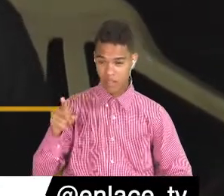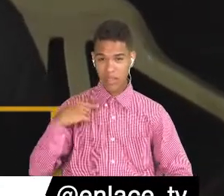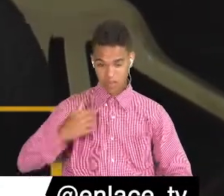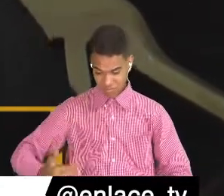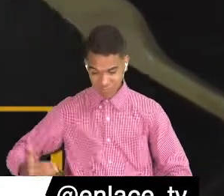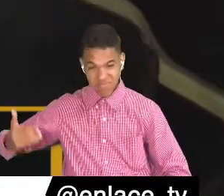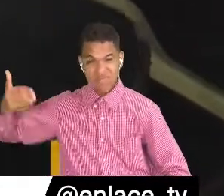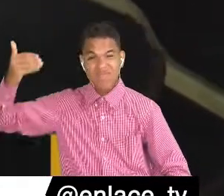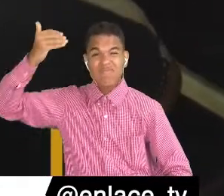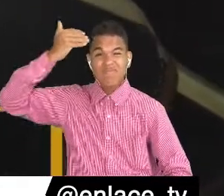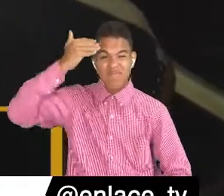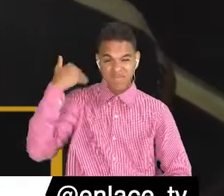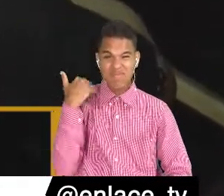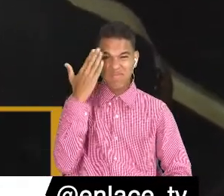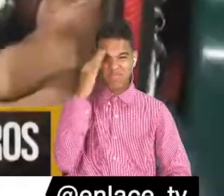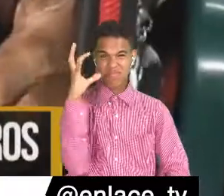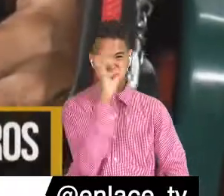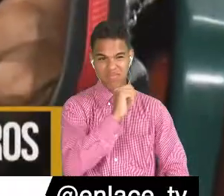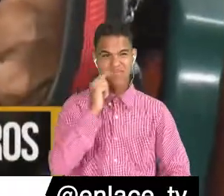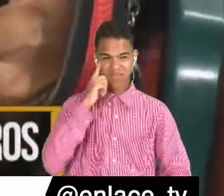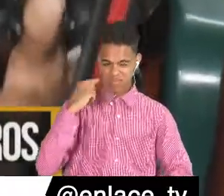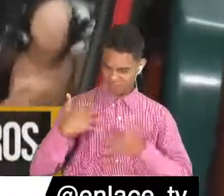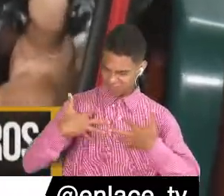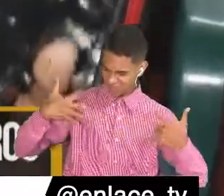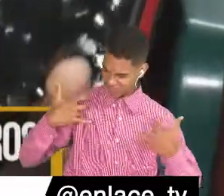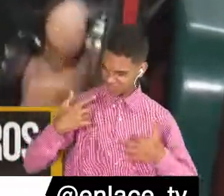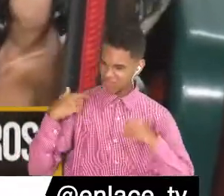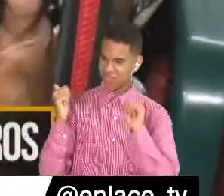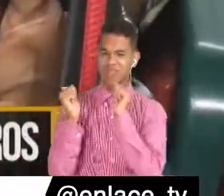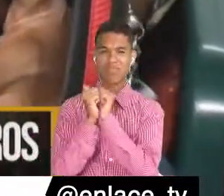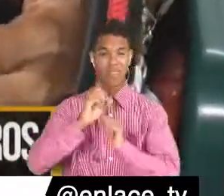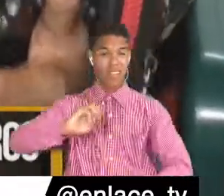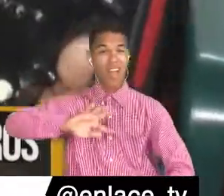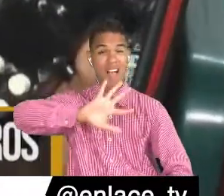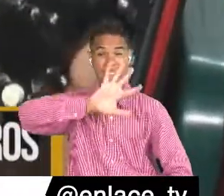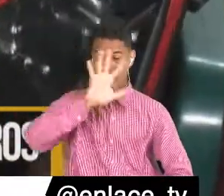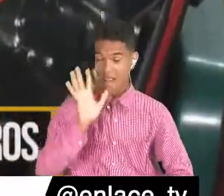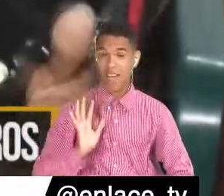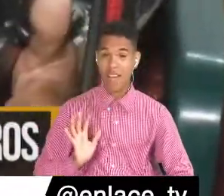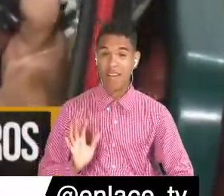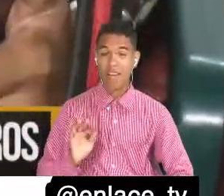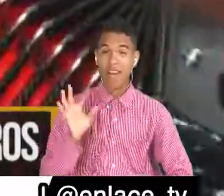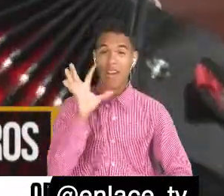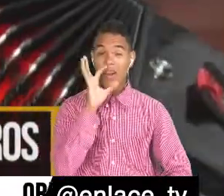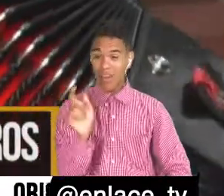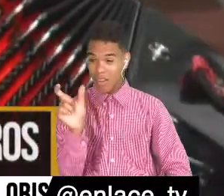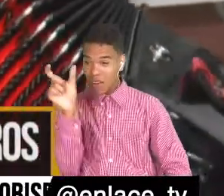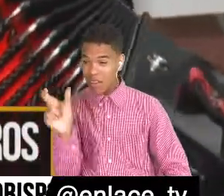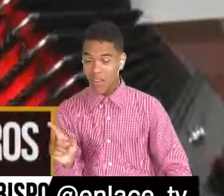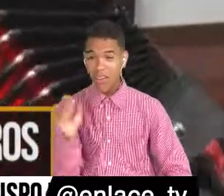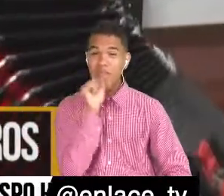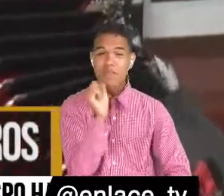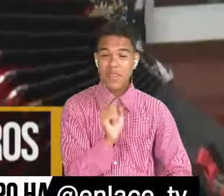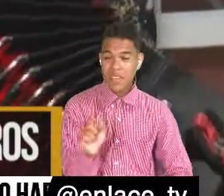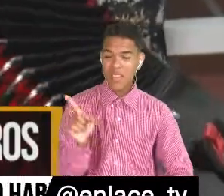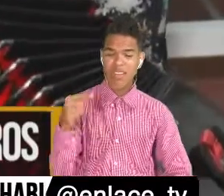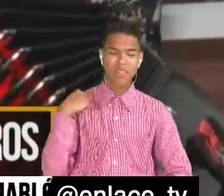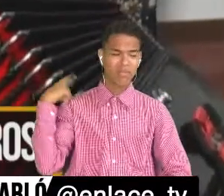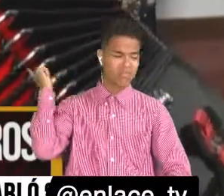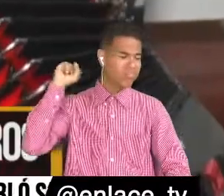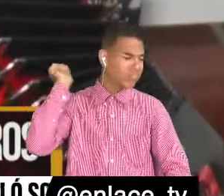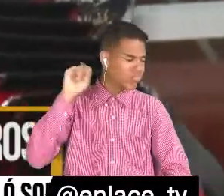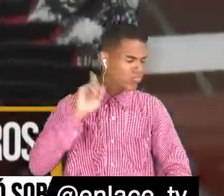muchos años tuvimos que ver con el Poli, porque Poli es un juglar que ha llevado la música por muchos años